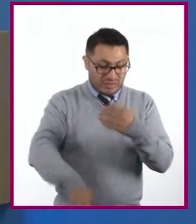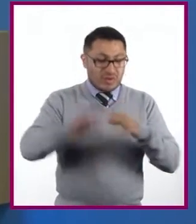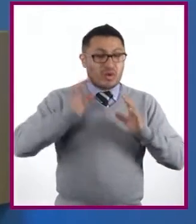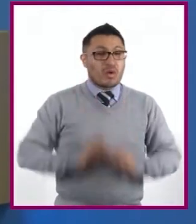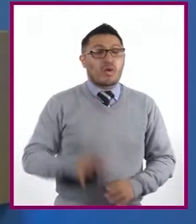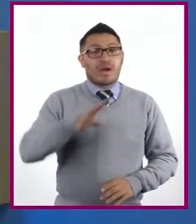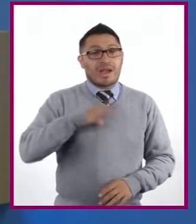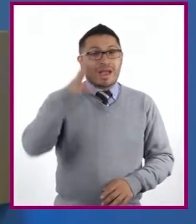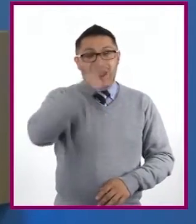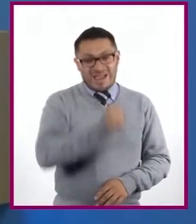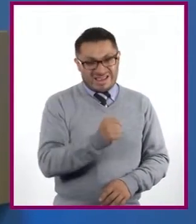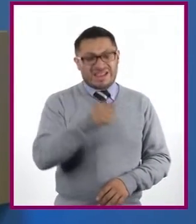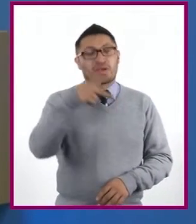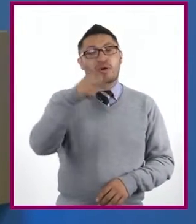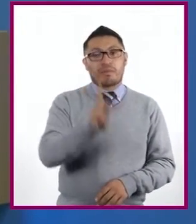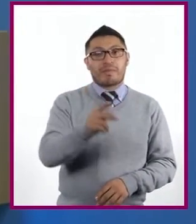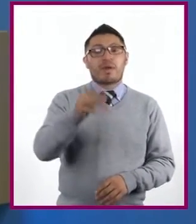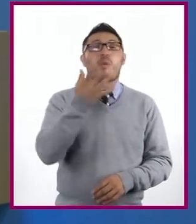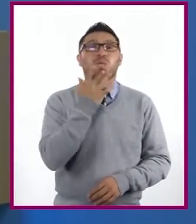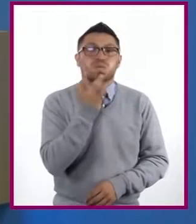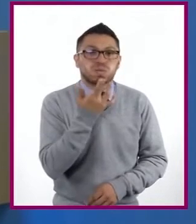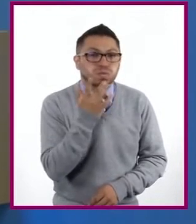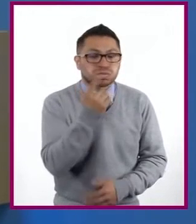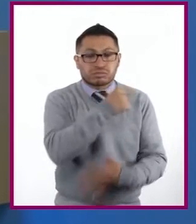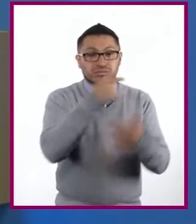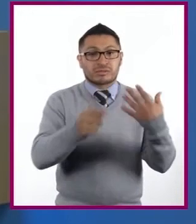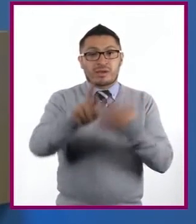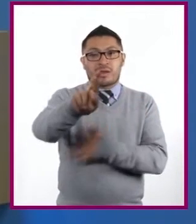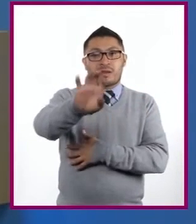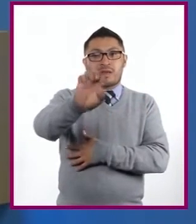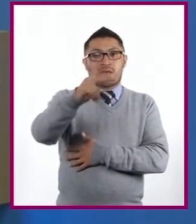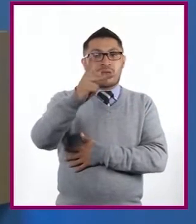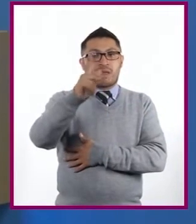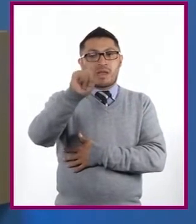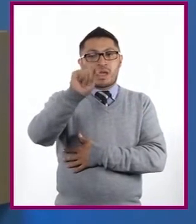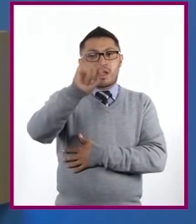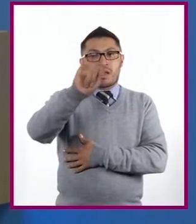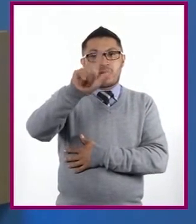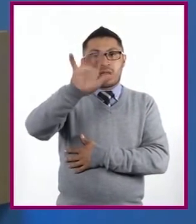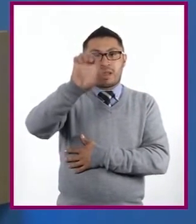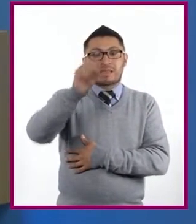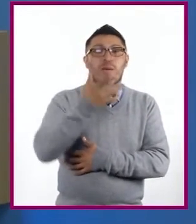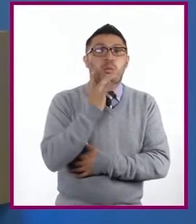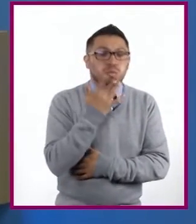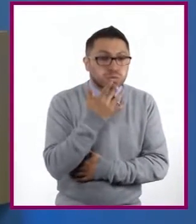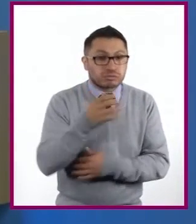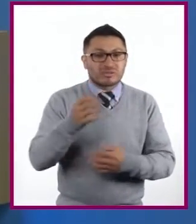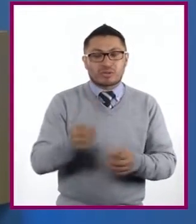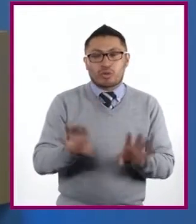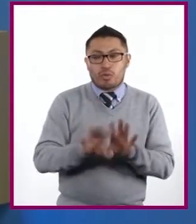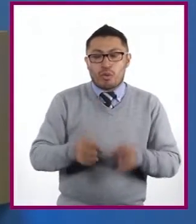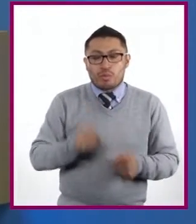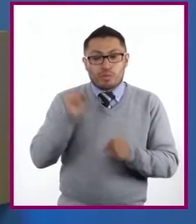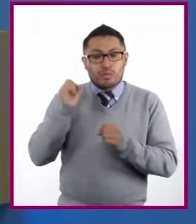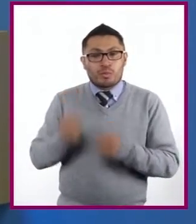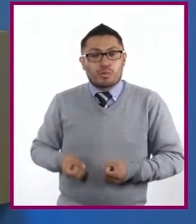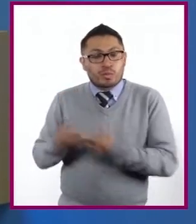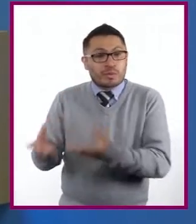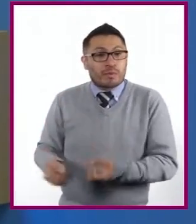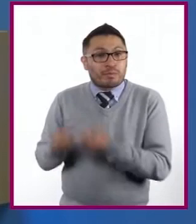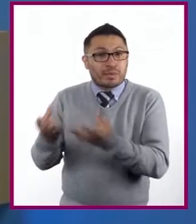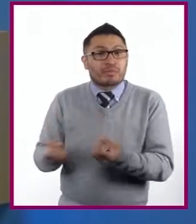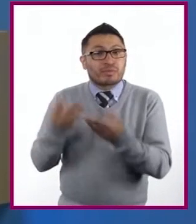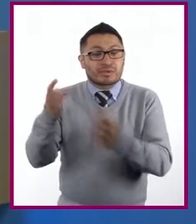metabolismo celular. Pero en el caso de los reptiles, este calor es expulsado a medida que se produce. Por lo tanto, su